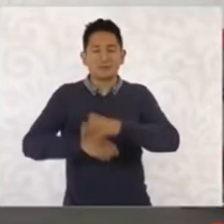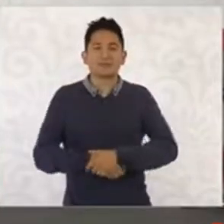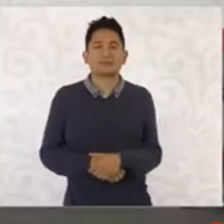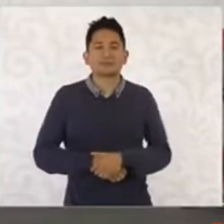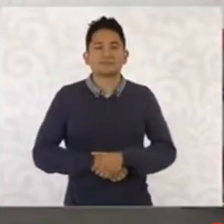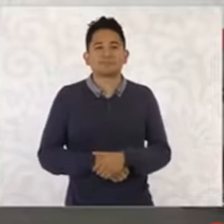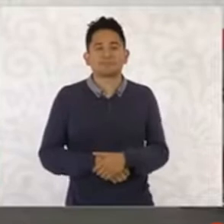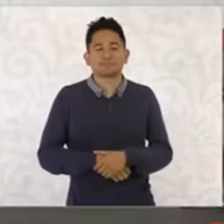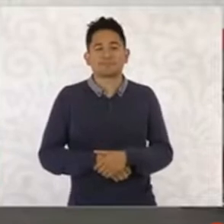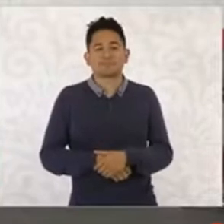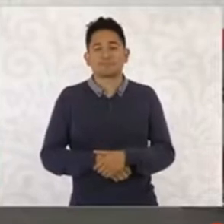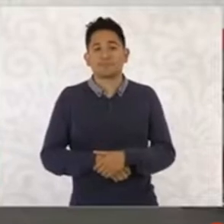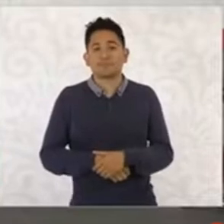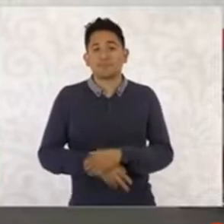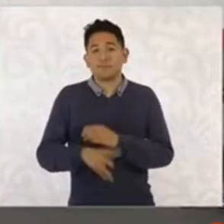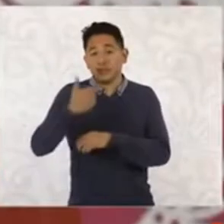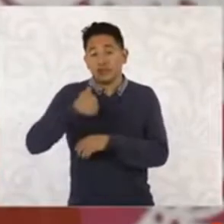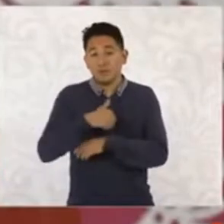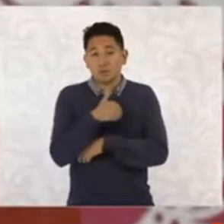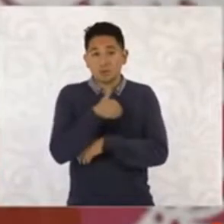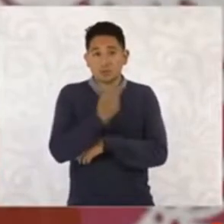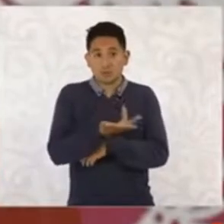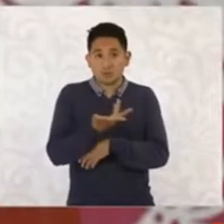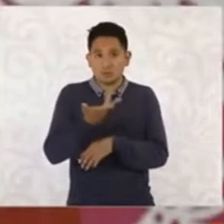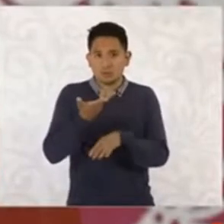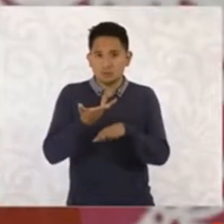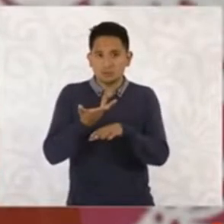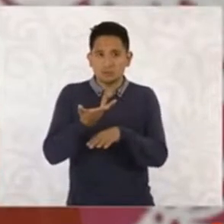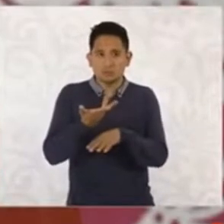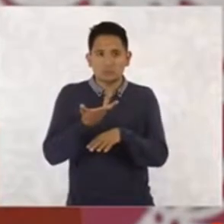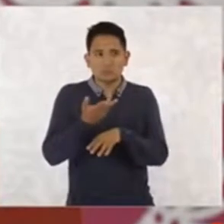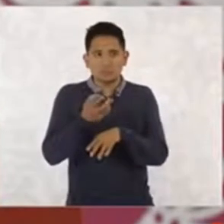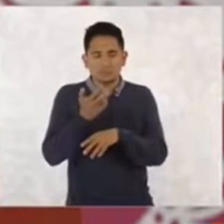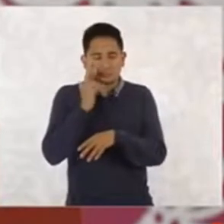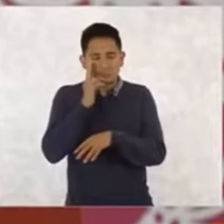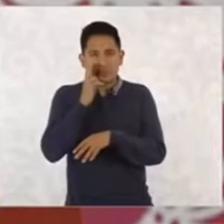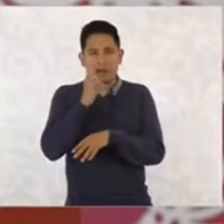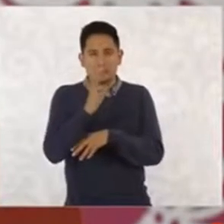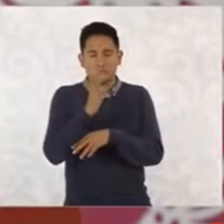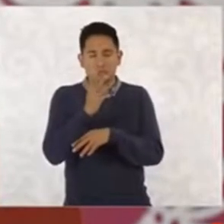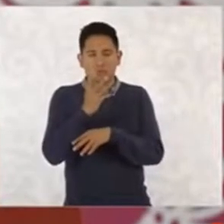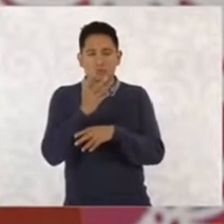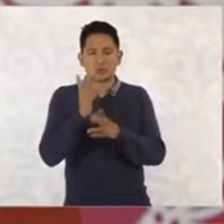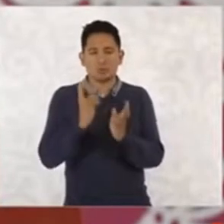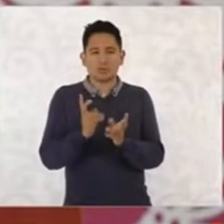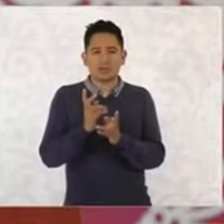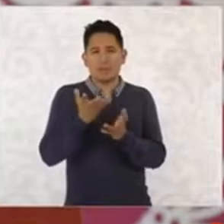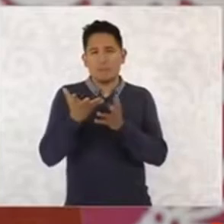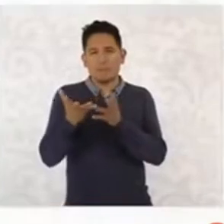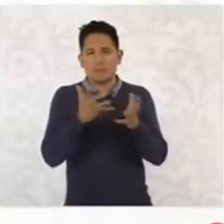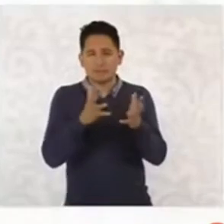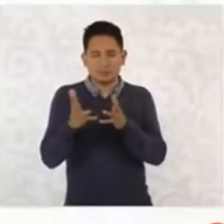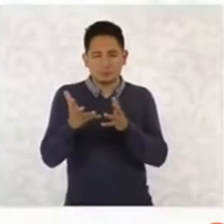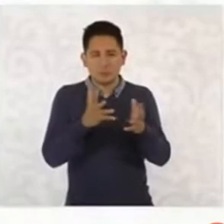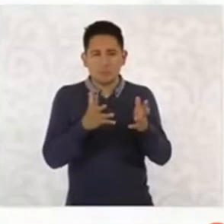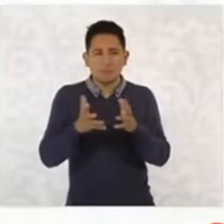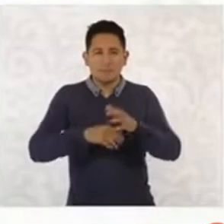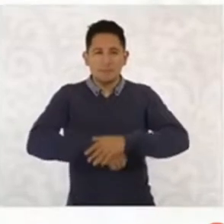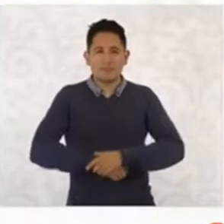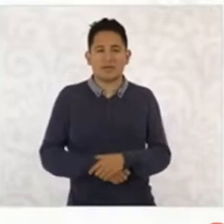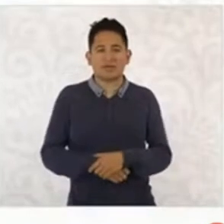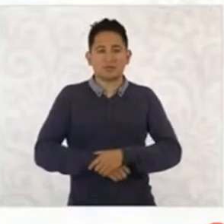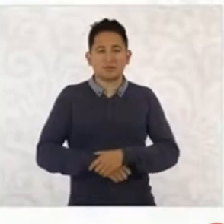¿Por qué se creó? Bueno, en aquella época, ahora les voy a contar más o menos en qué año fue, la